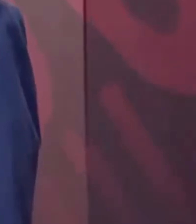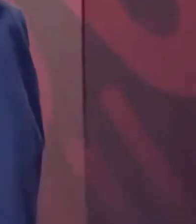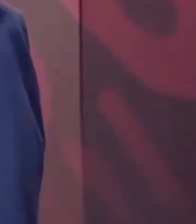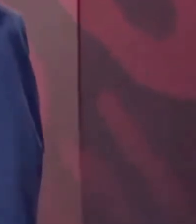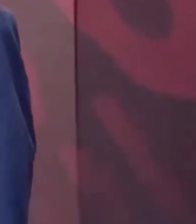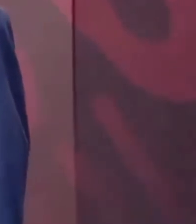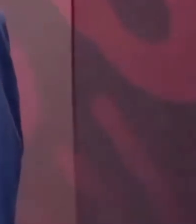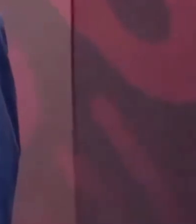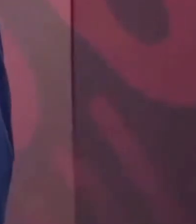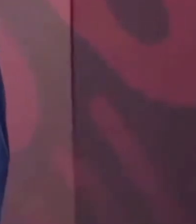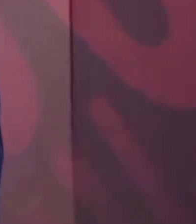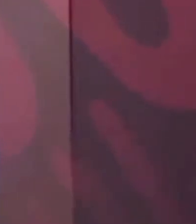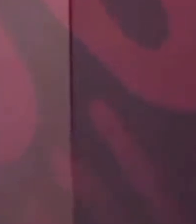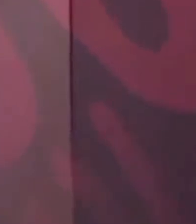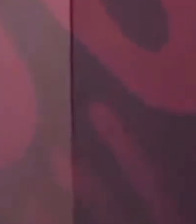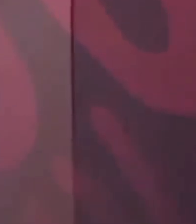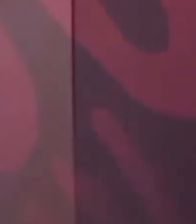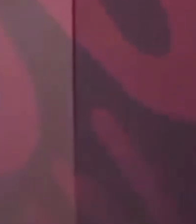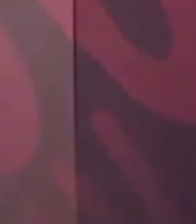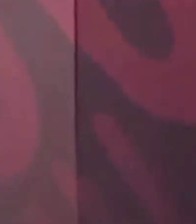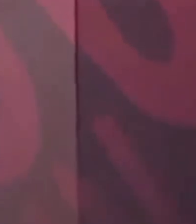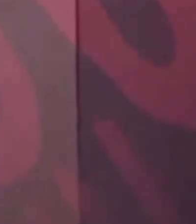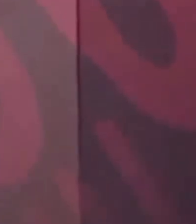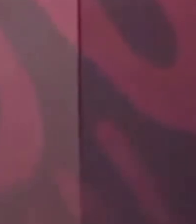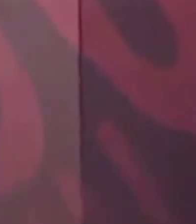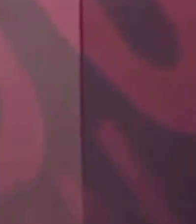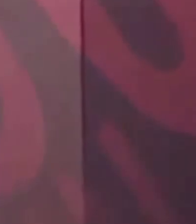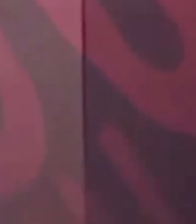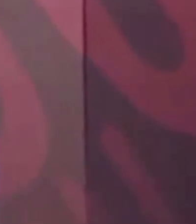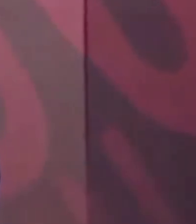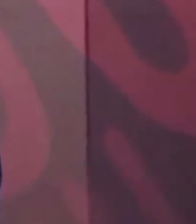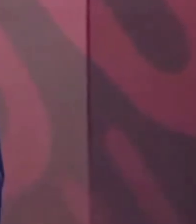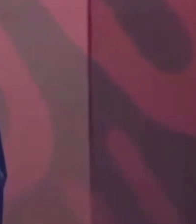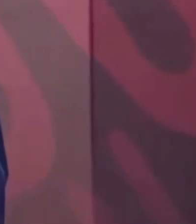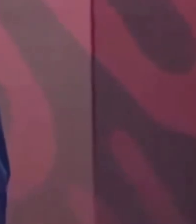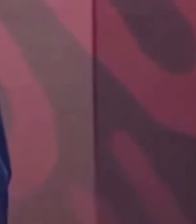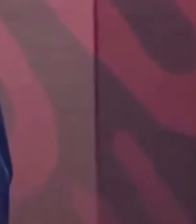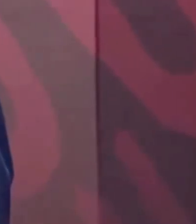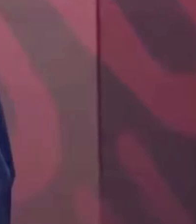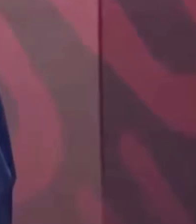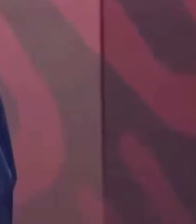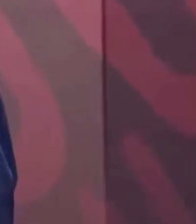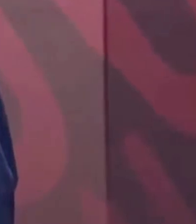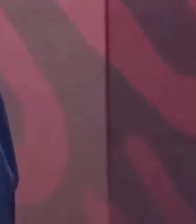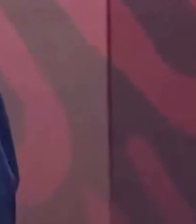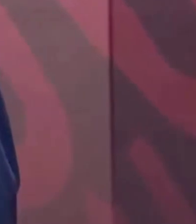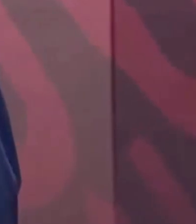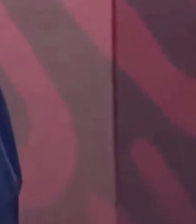completo su sueldo al momento de jubilarse.